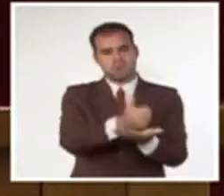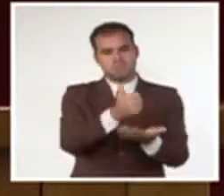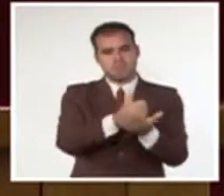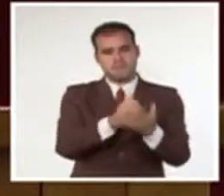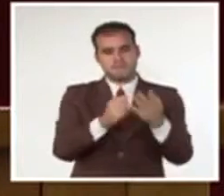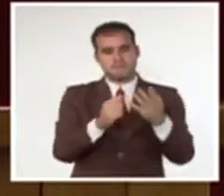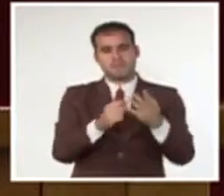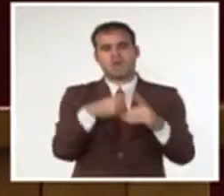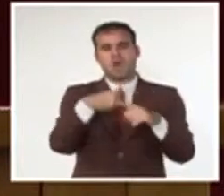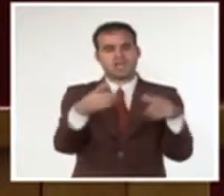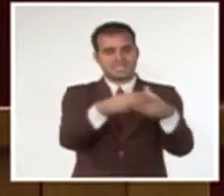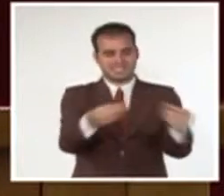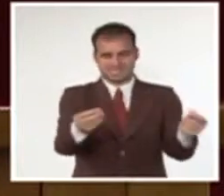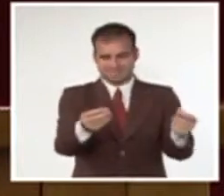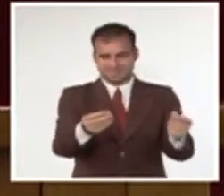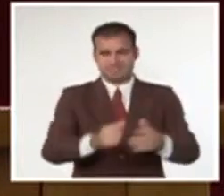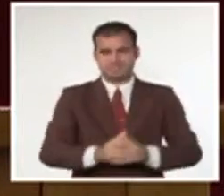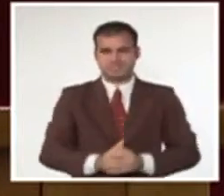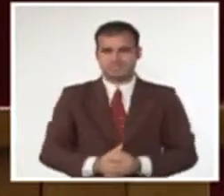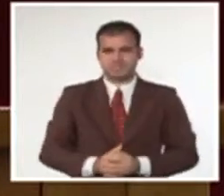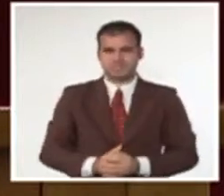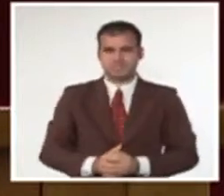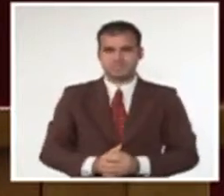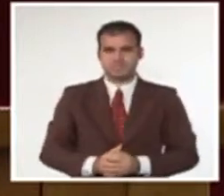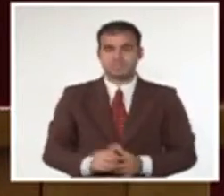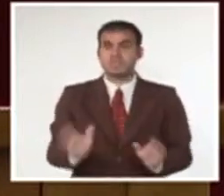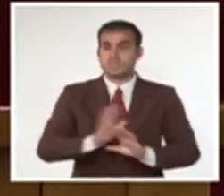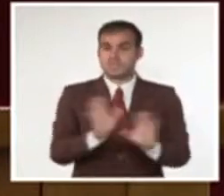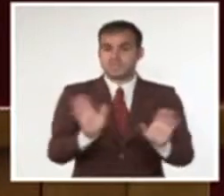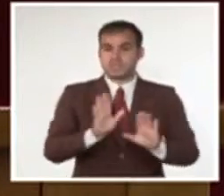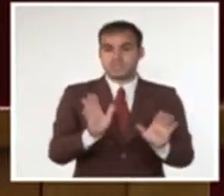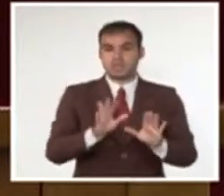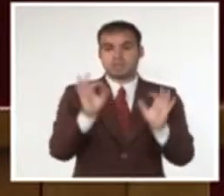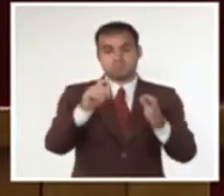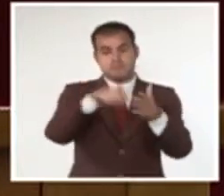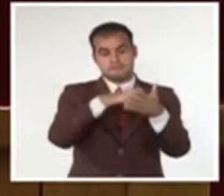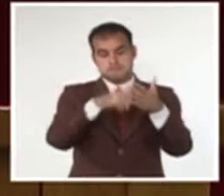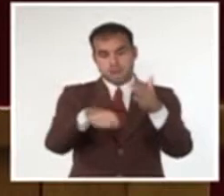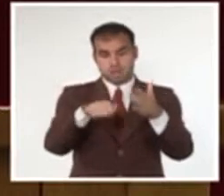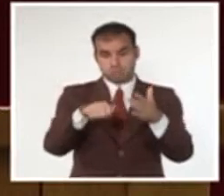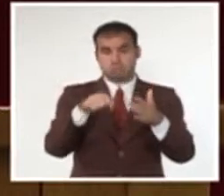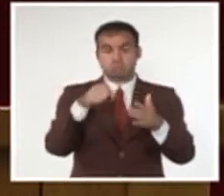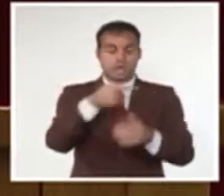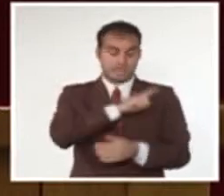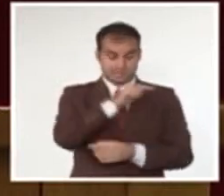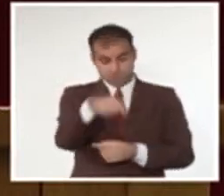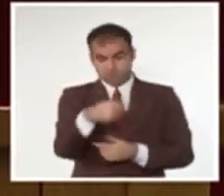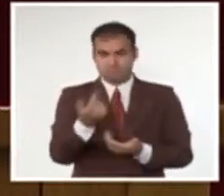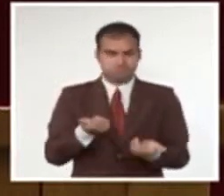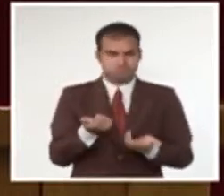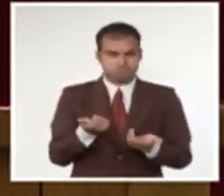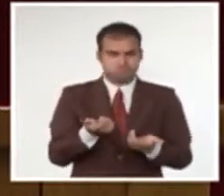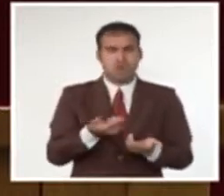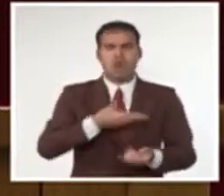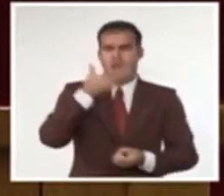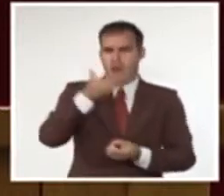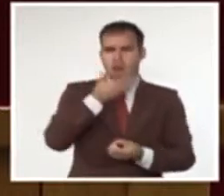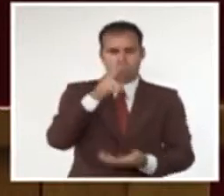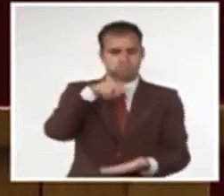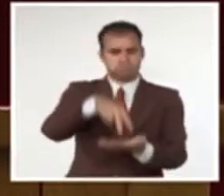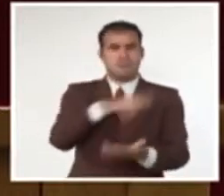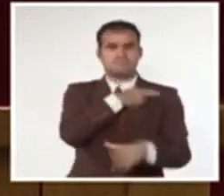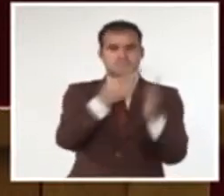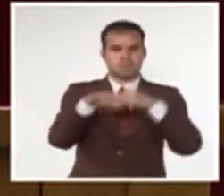gestión del suelo. Igualmente, como parte de la agenda de este periodo de sesiones, tuvo lugar la rendición de cuentas del